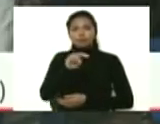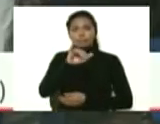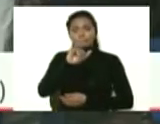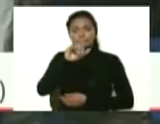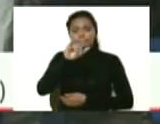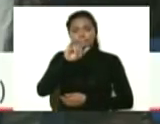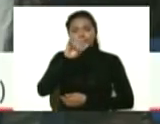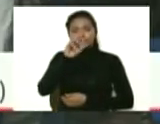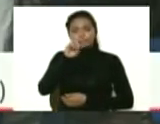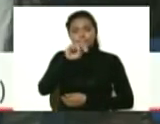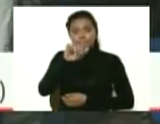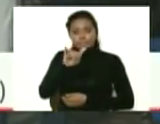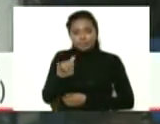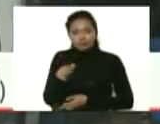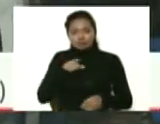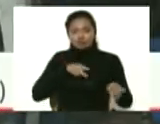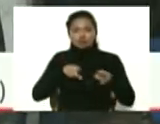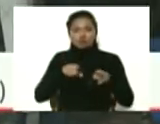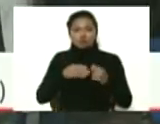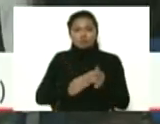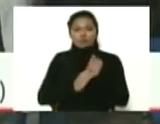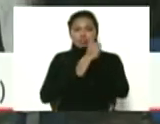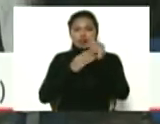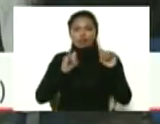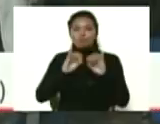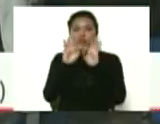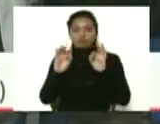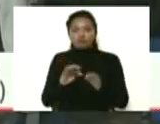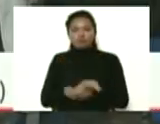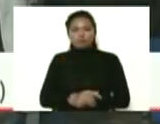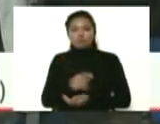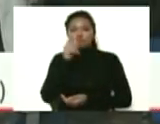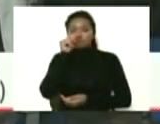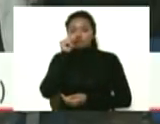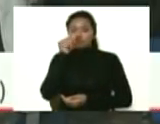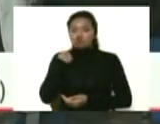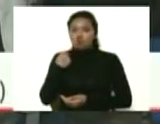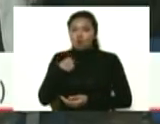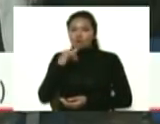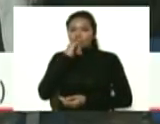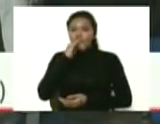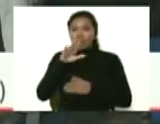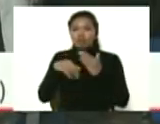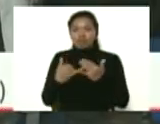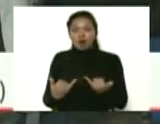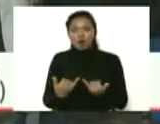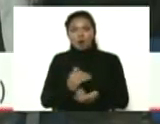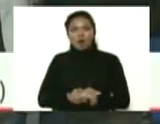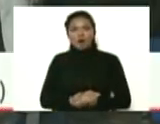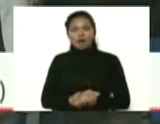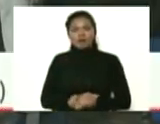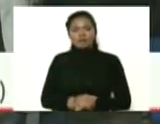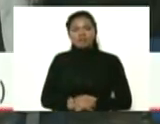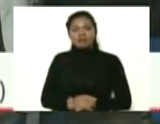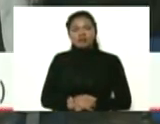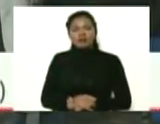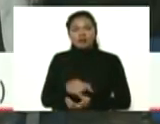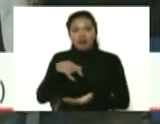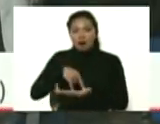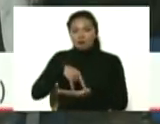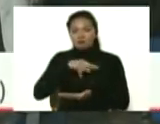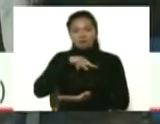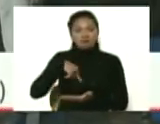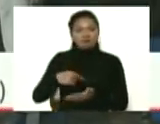Méndez, comandante del ADI Tacarigua. Mi comandante jefe, quiero informarle que desde aquí, desde Carabobo, nosotros